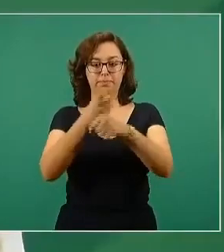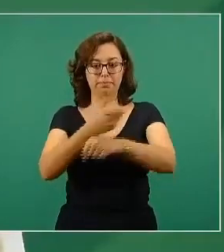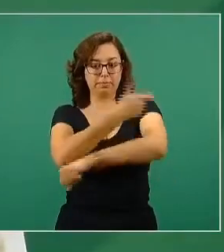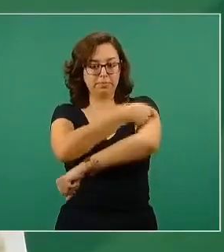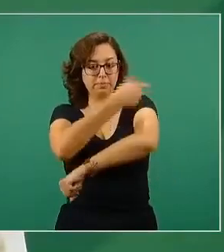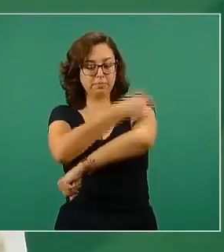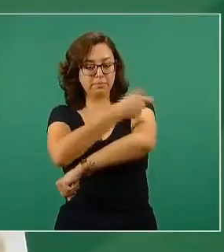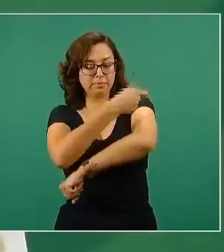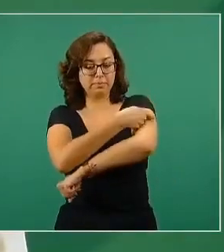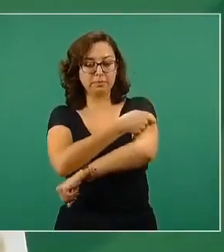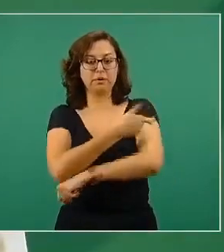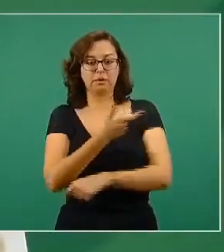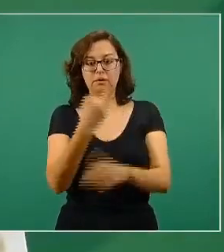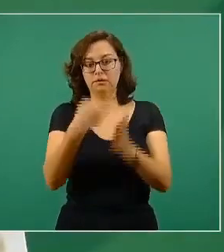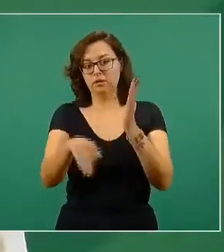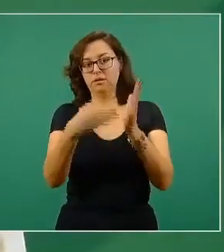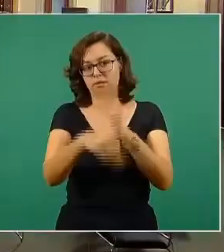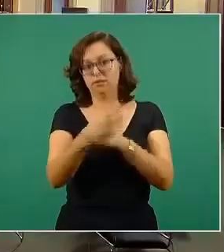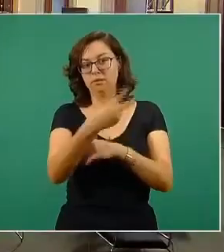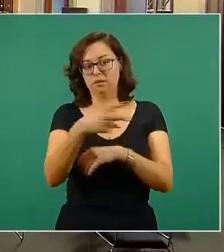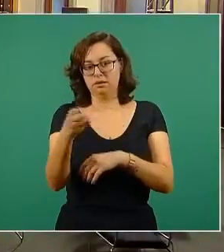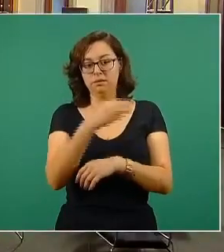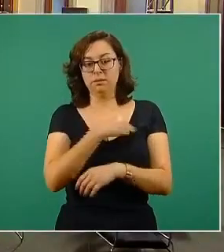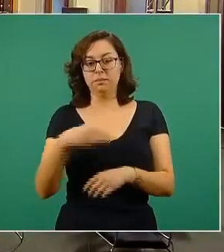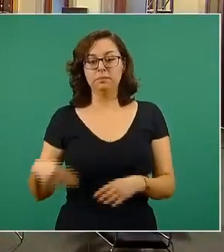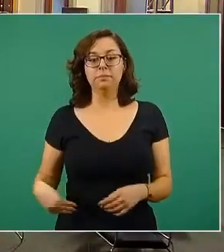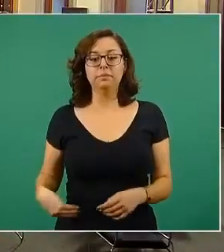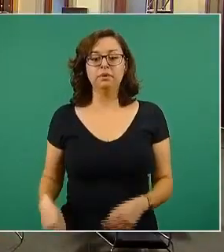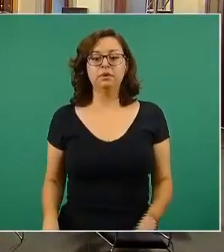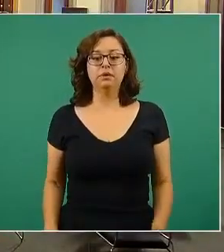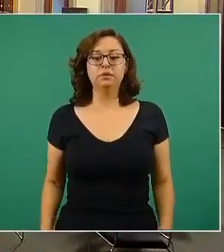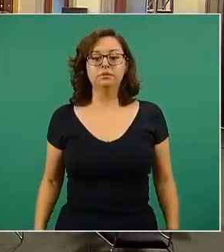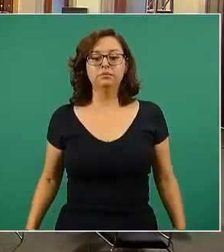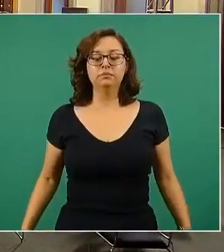de 200 municipios.